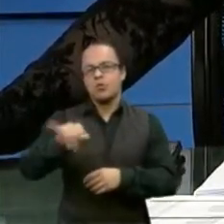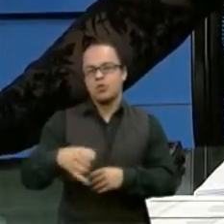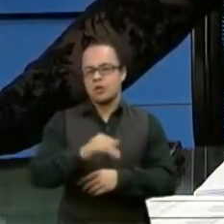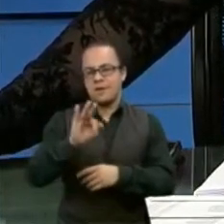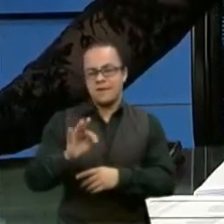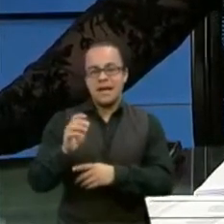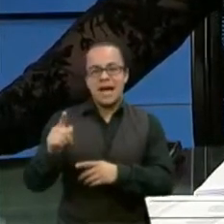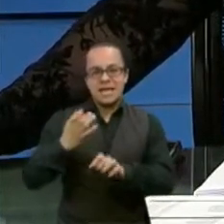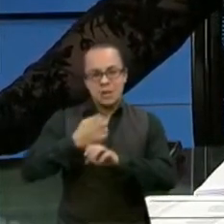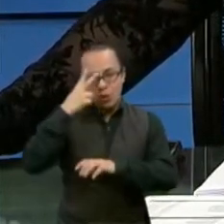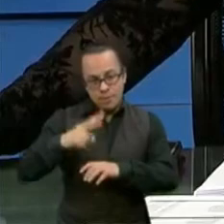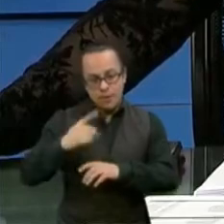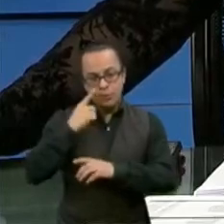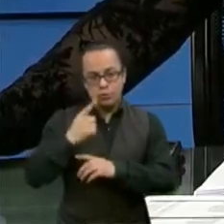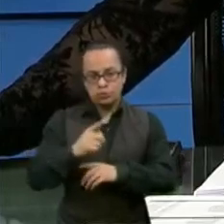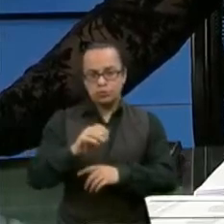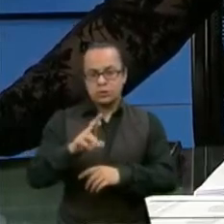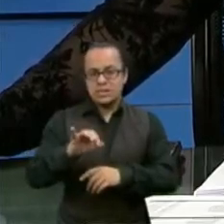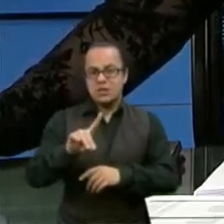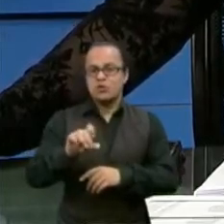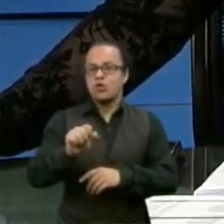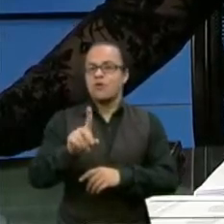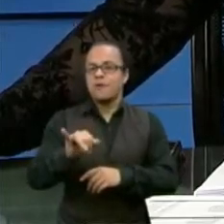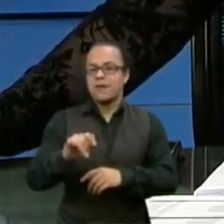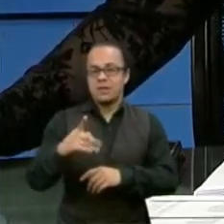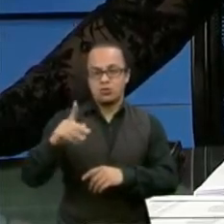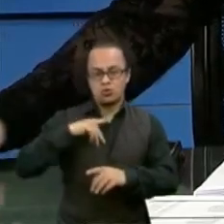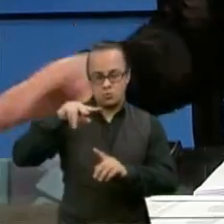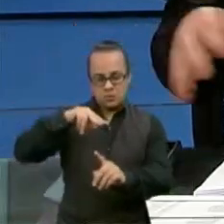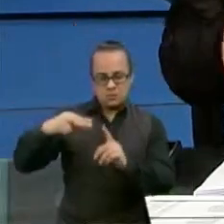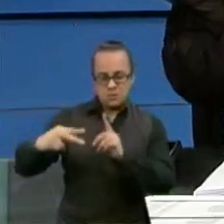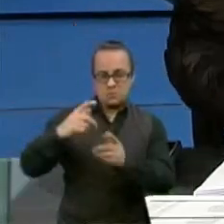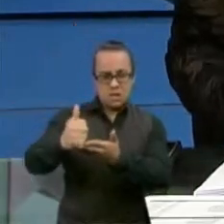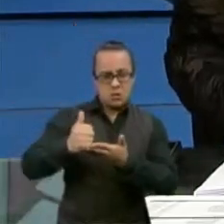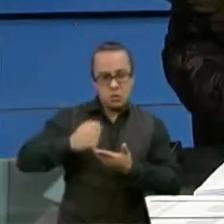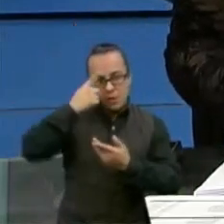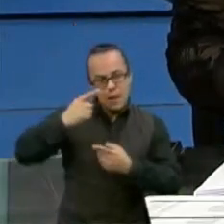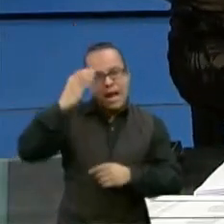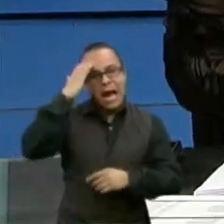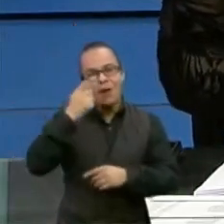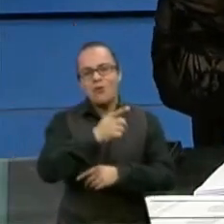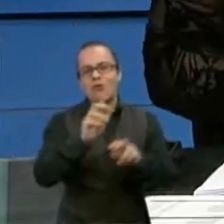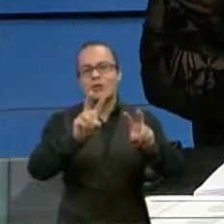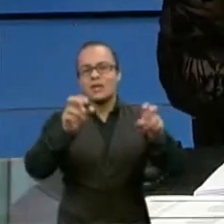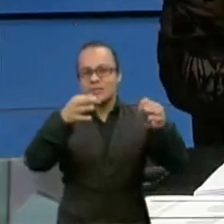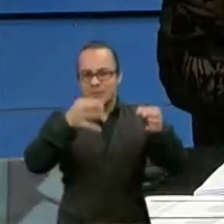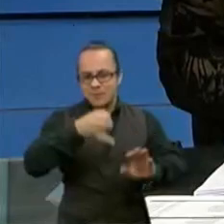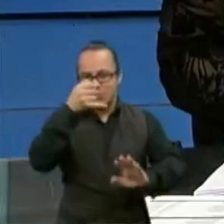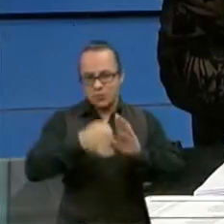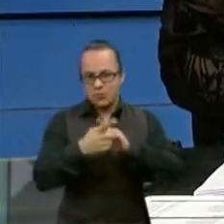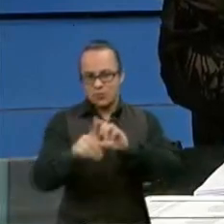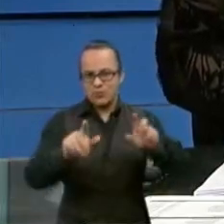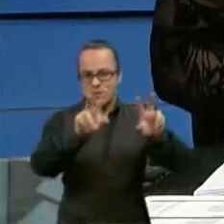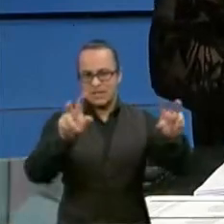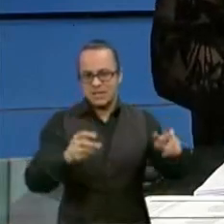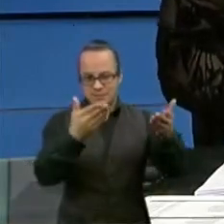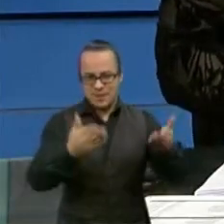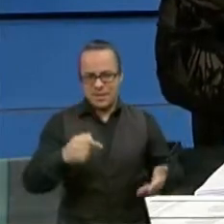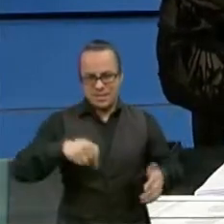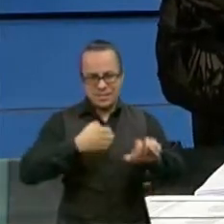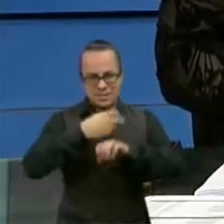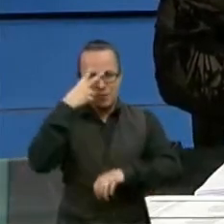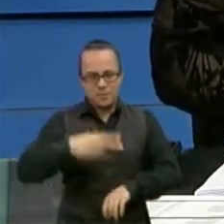Cuellar que quien con su particular punto de vista nos va a ayudar a conocer más sobre el poder judicial en el Estado